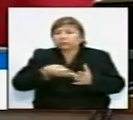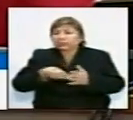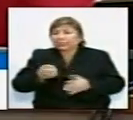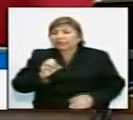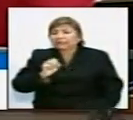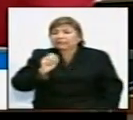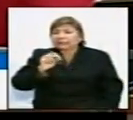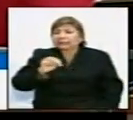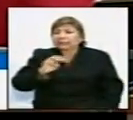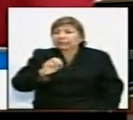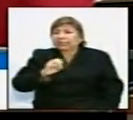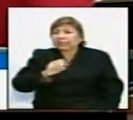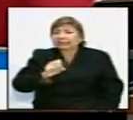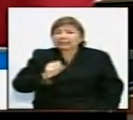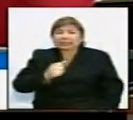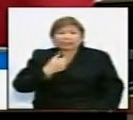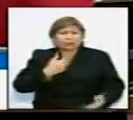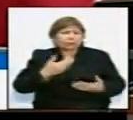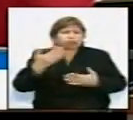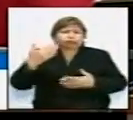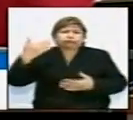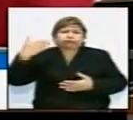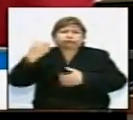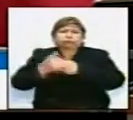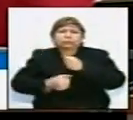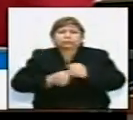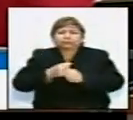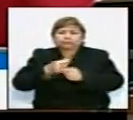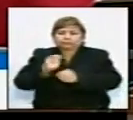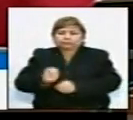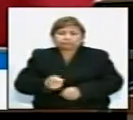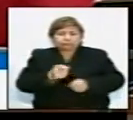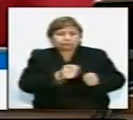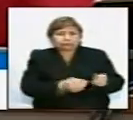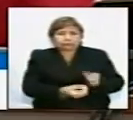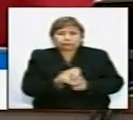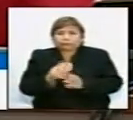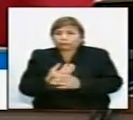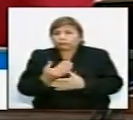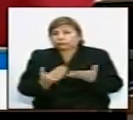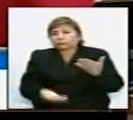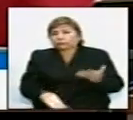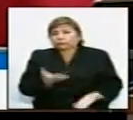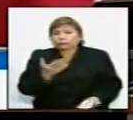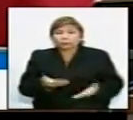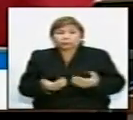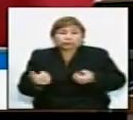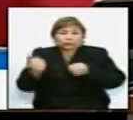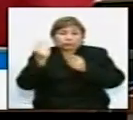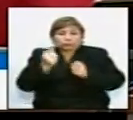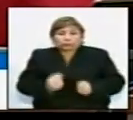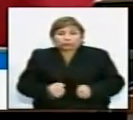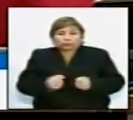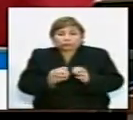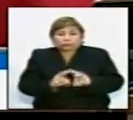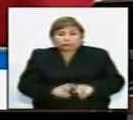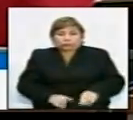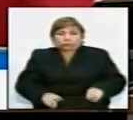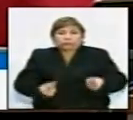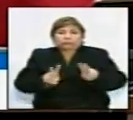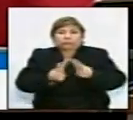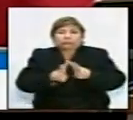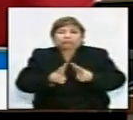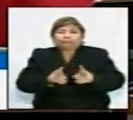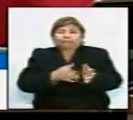SENASA hace muchos años, que es el tema de las escuelas de campo o el tema de potenciar y revalorizar